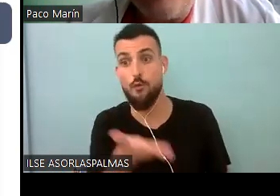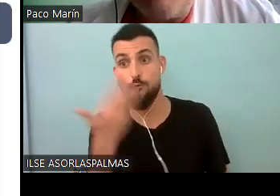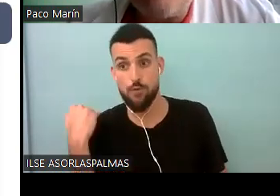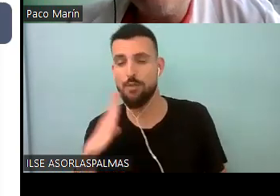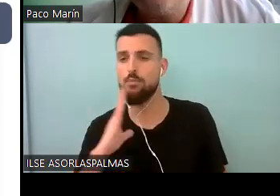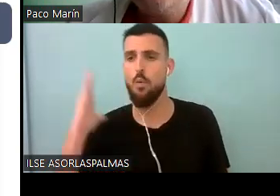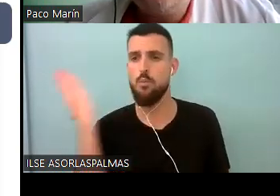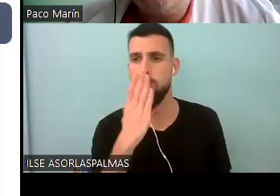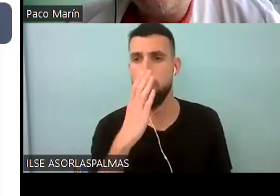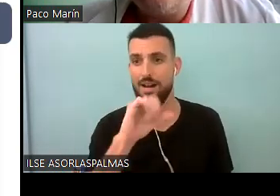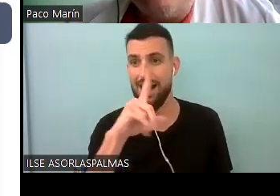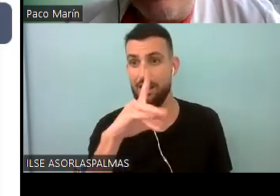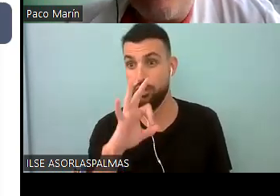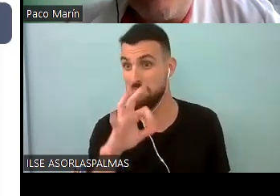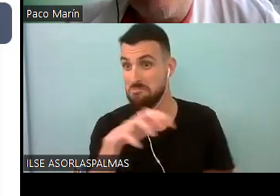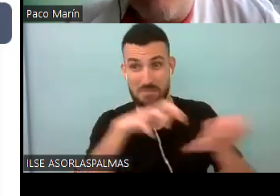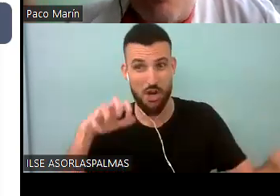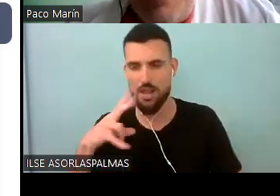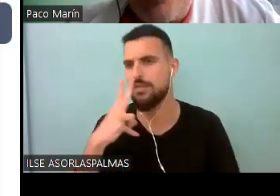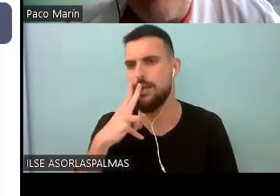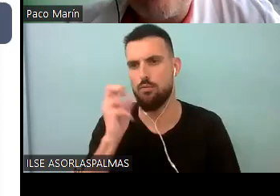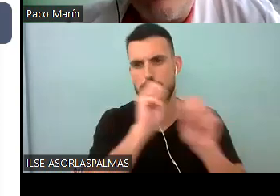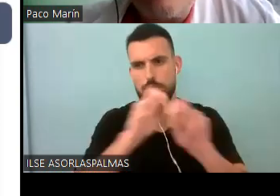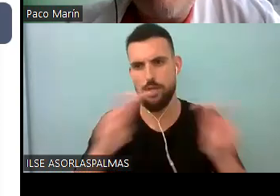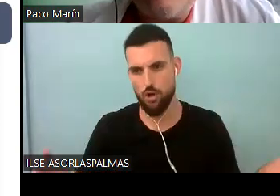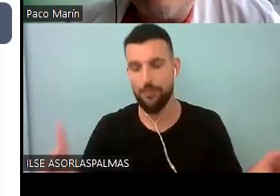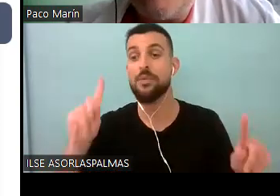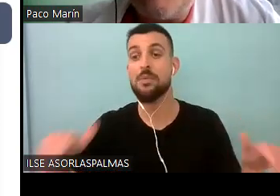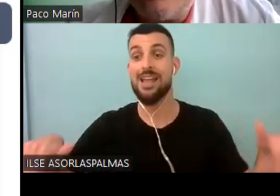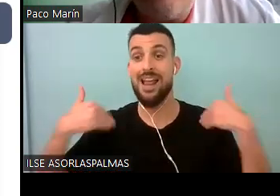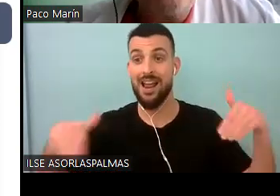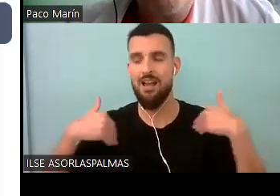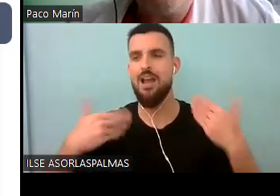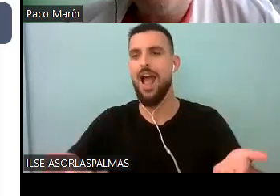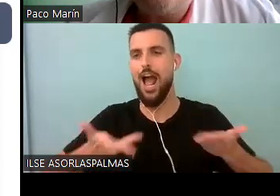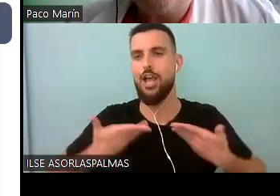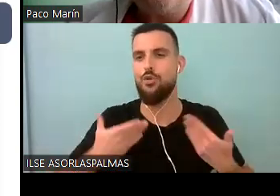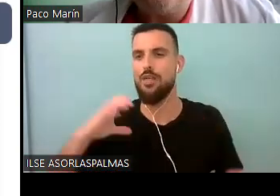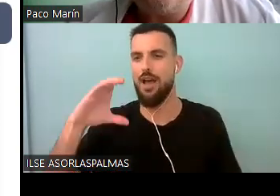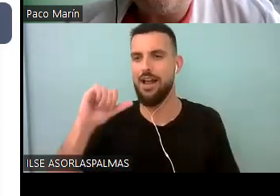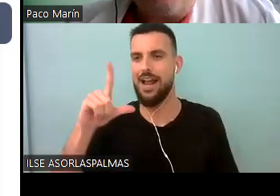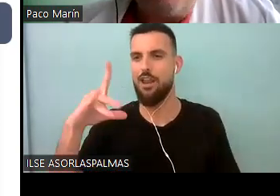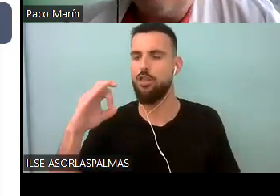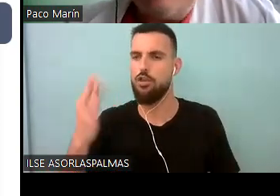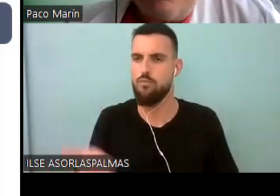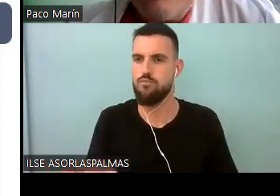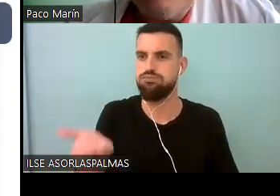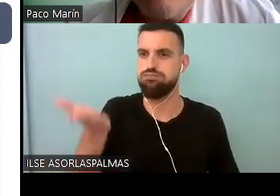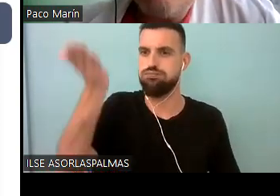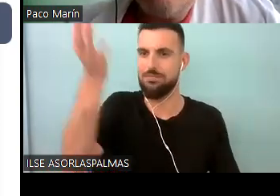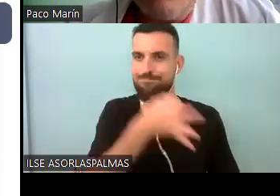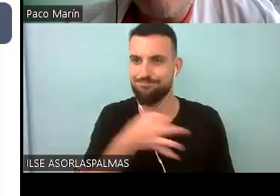sobre todo el tabaco. El ejercicio físico, como veremos después, aumenta también la densidad mineral ósea y esto, pues, entre